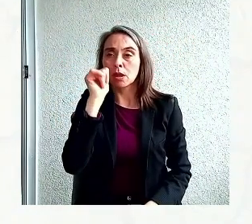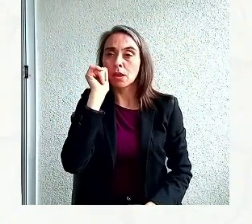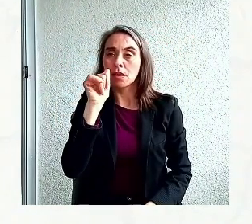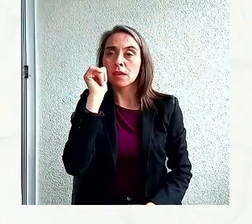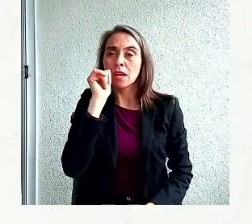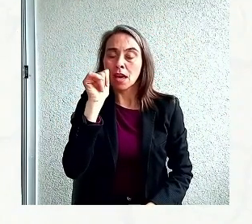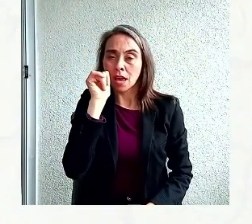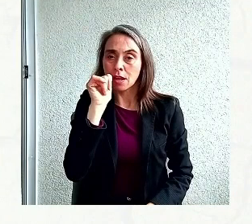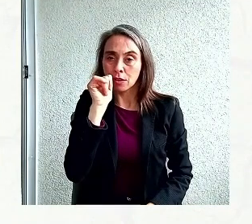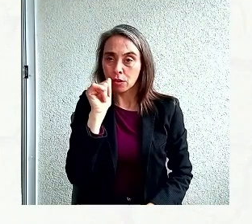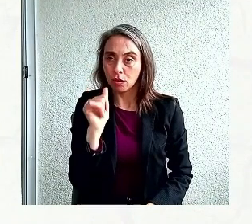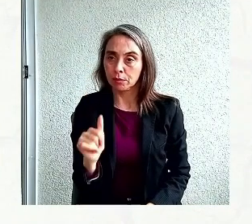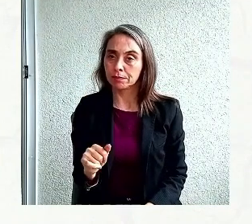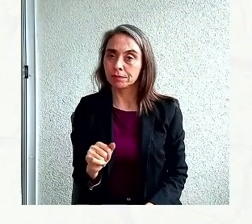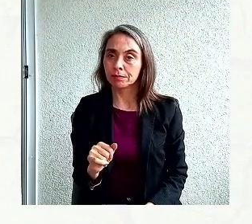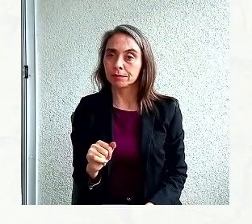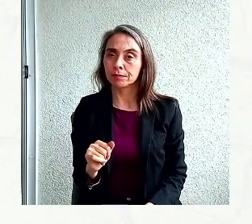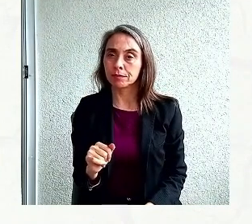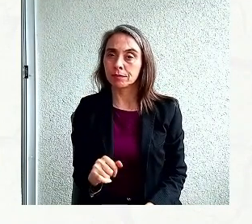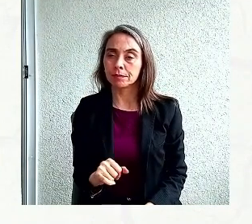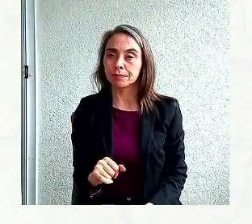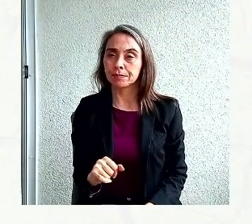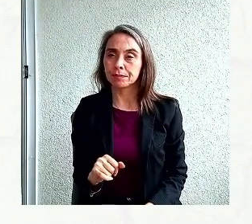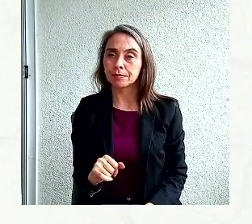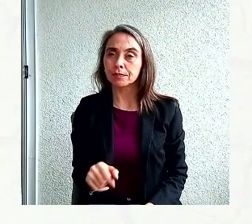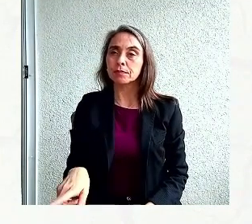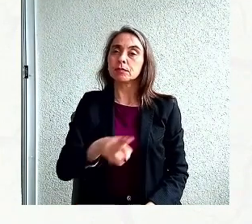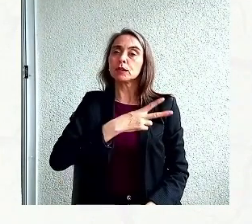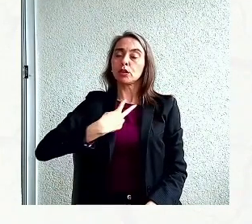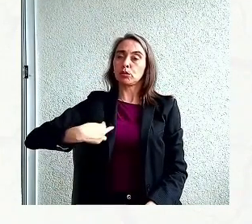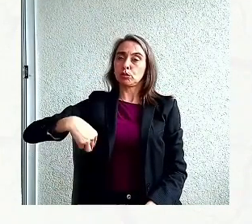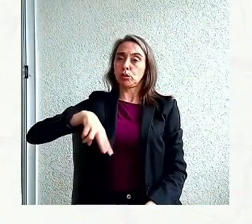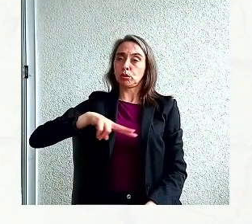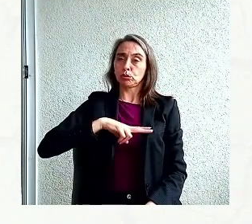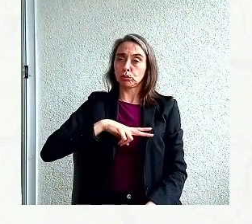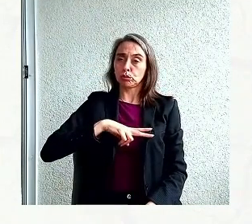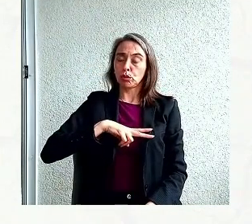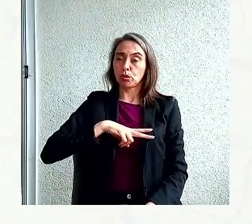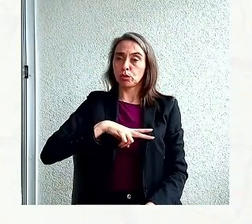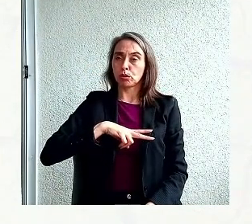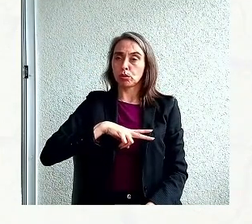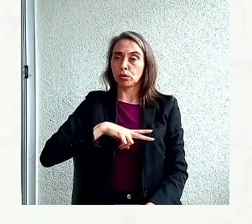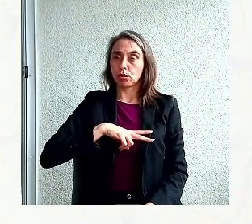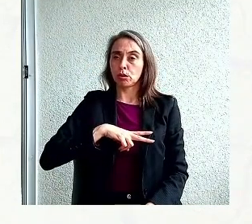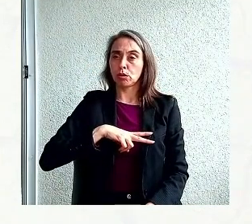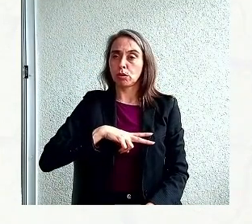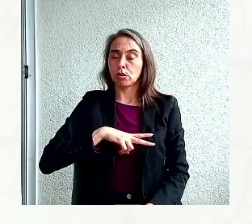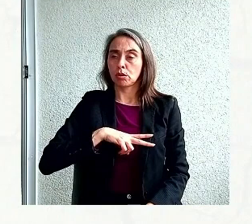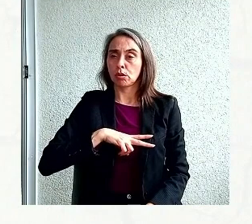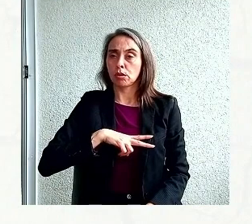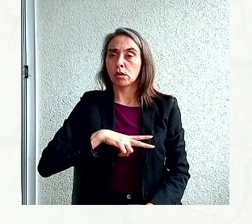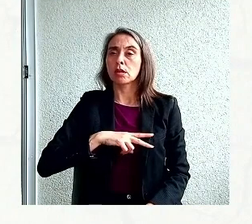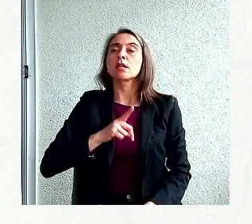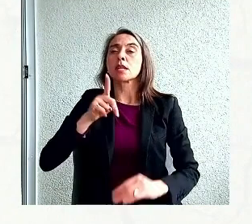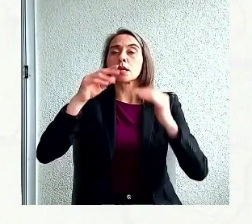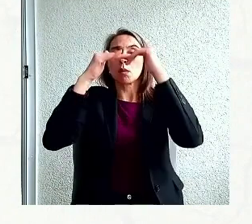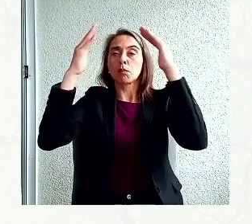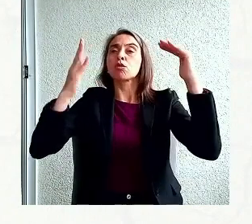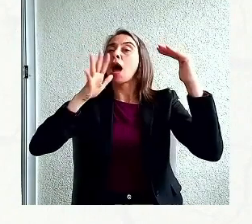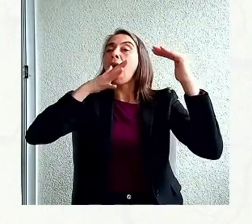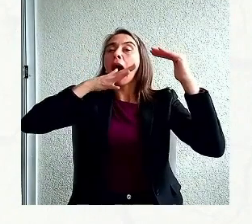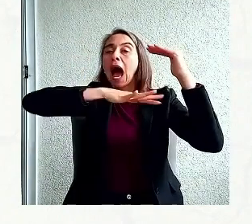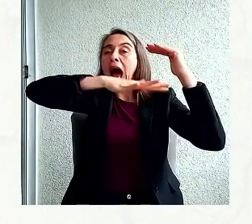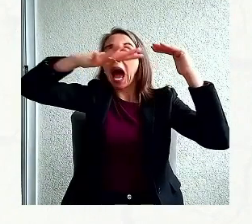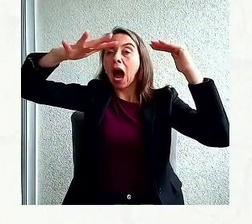recibiendo toda esta cantidad de agua, de glaciares, tiene un impacto en los sistemas